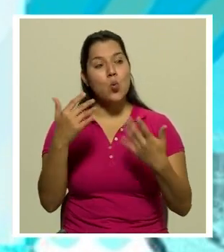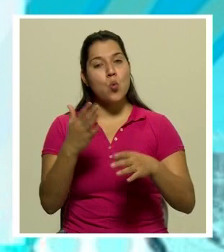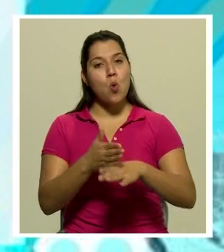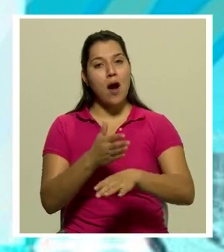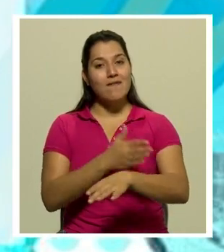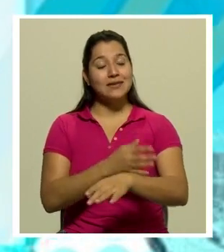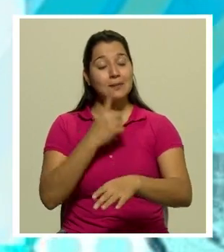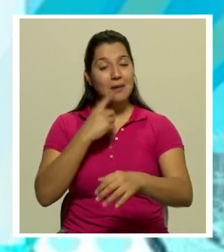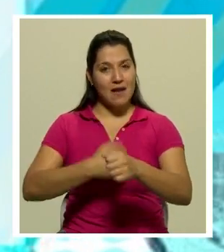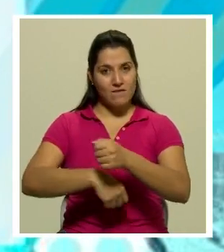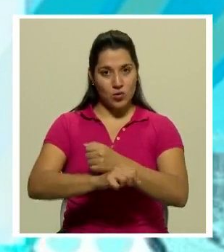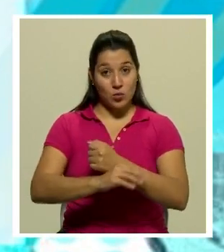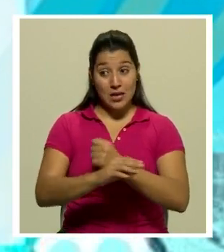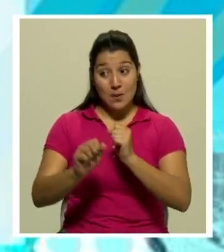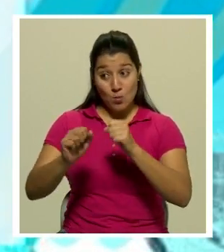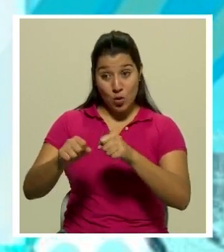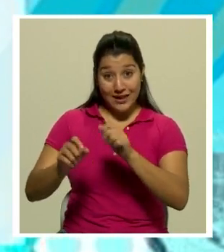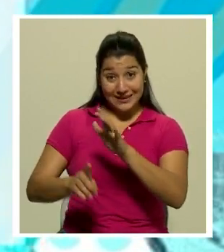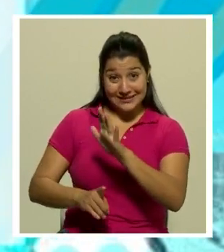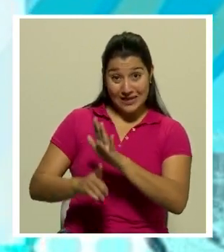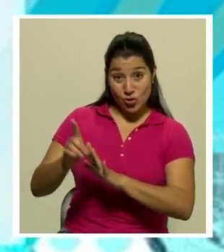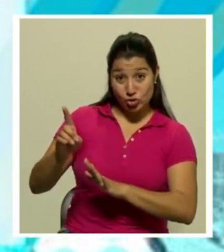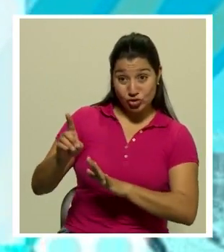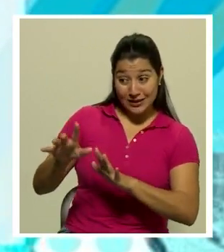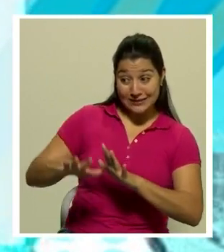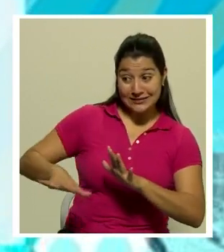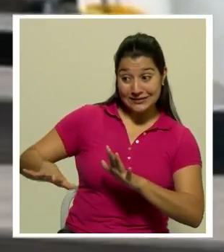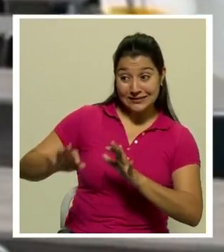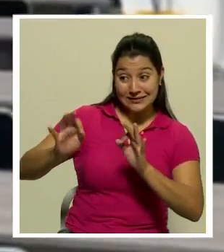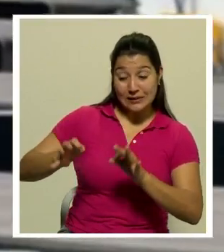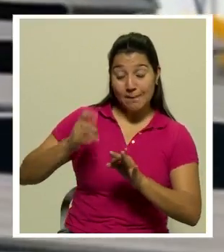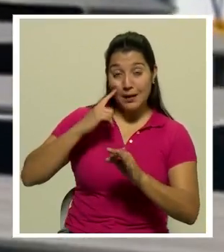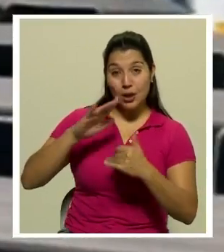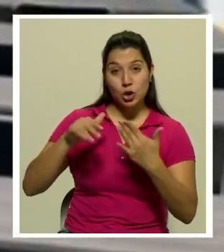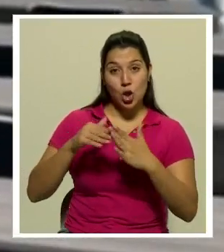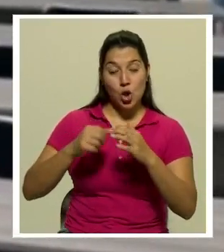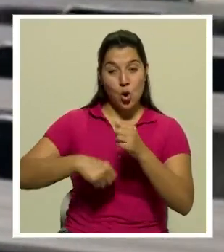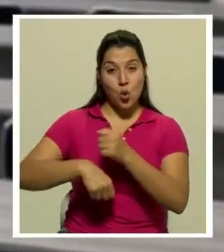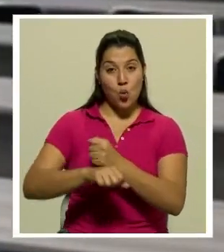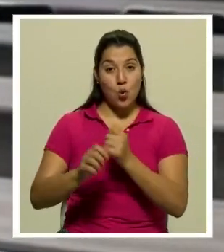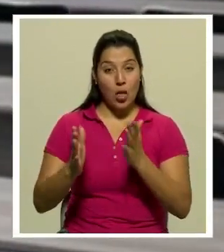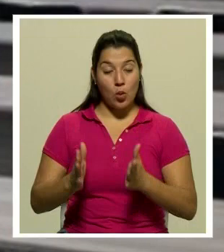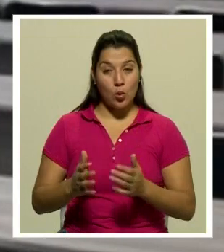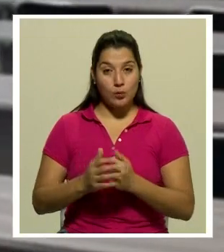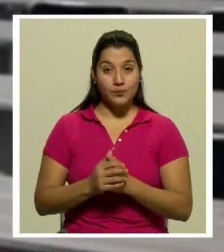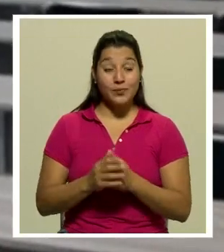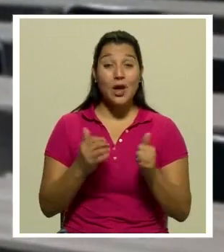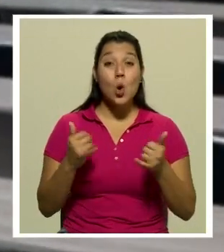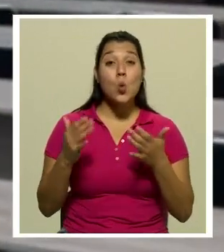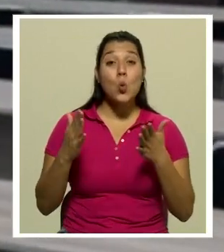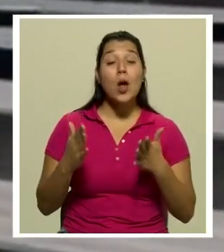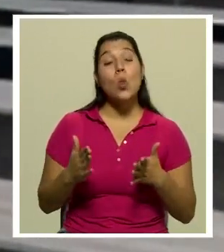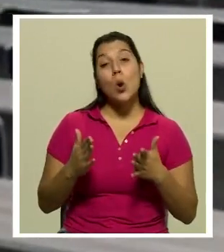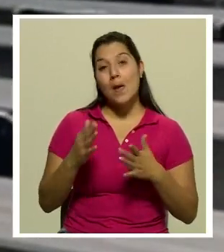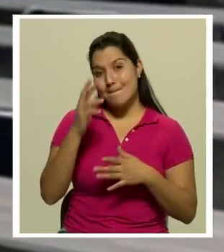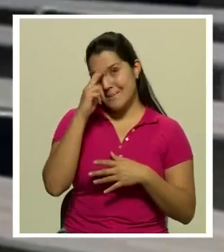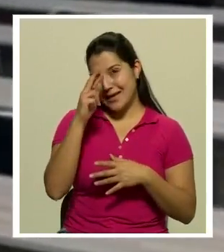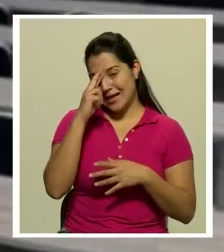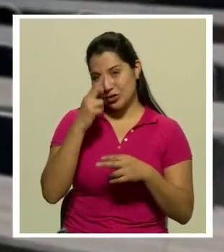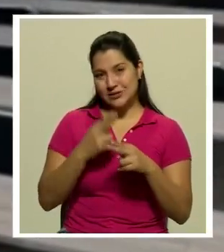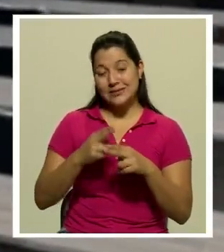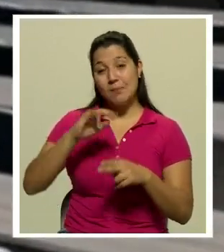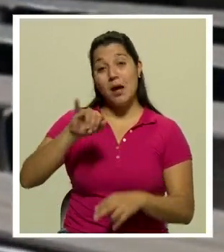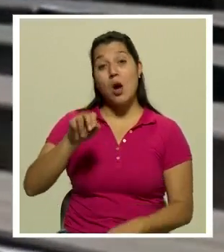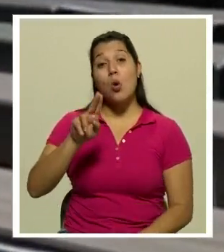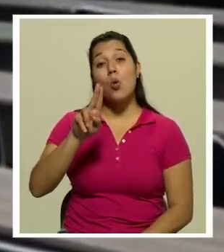el fútbol y crecer con buenas condiciones para todos los jugadores. Y el jugador mexicano Julio Cruz, quien milita actualmente en